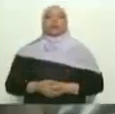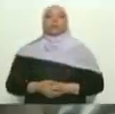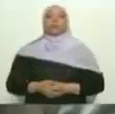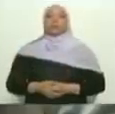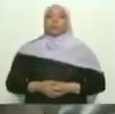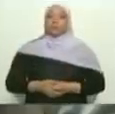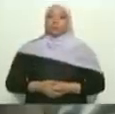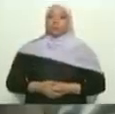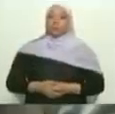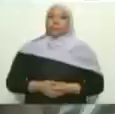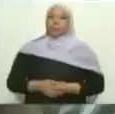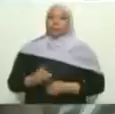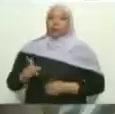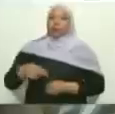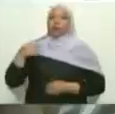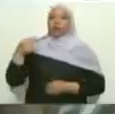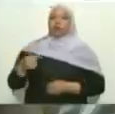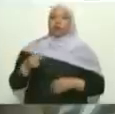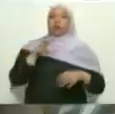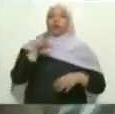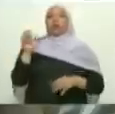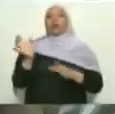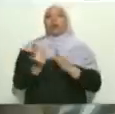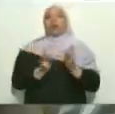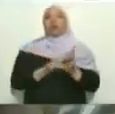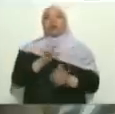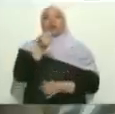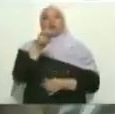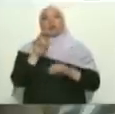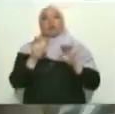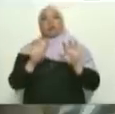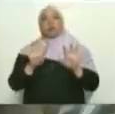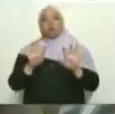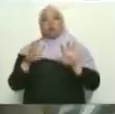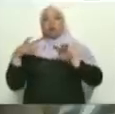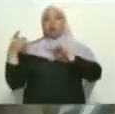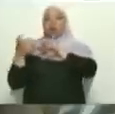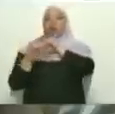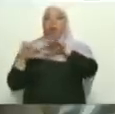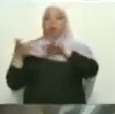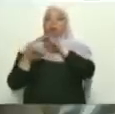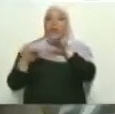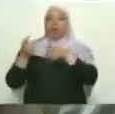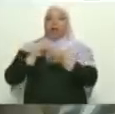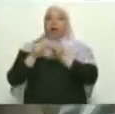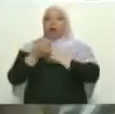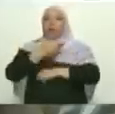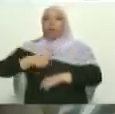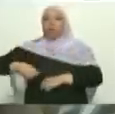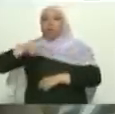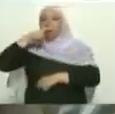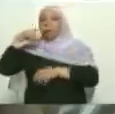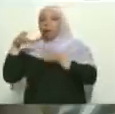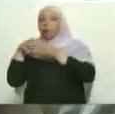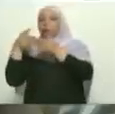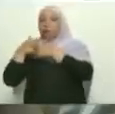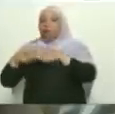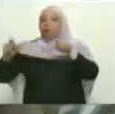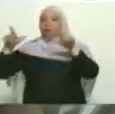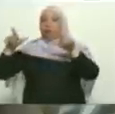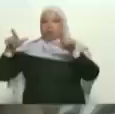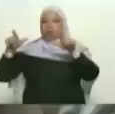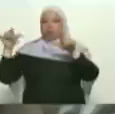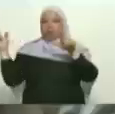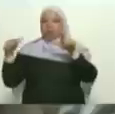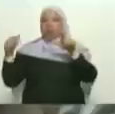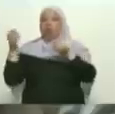Luego, el golpe de Estado del 30 de abril del año 2019... que ellos llamaron Operación Libertad, y a la cual he hecho referencia en la introducción